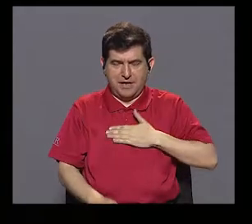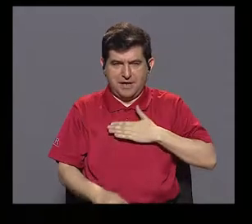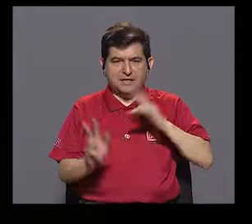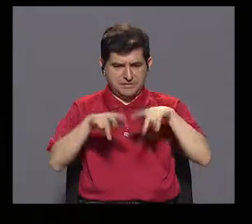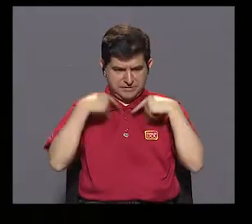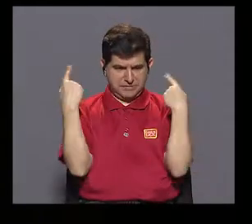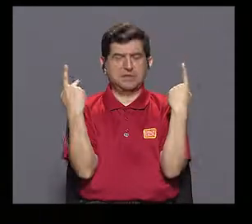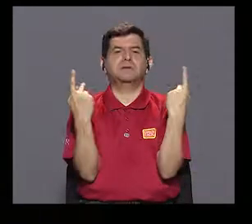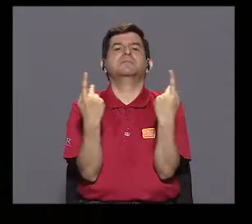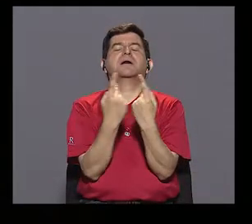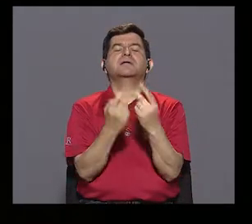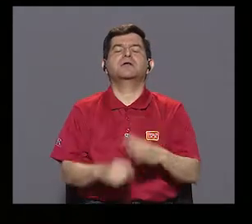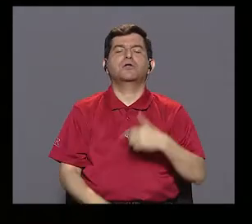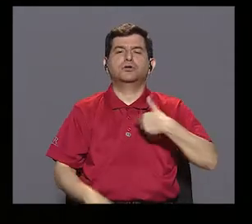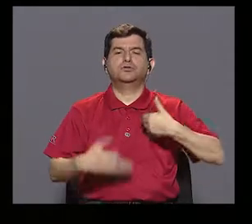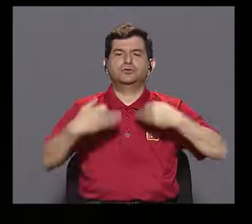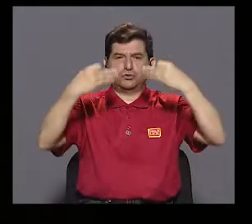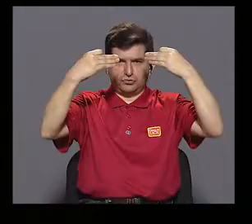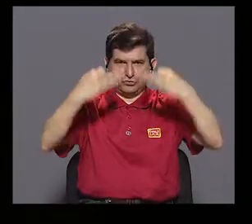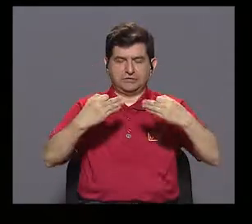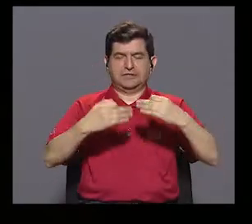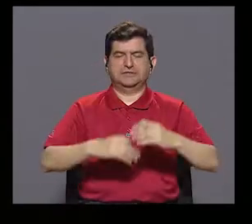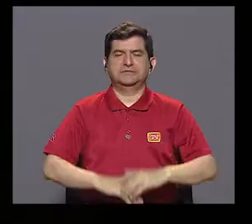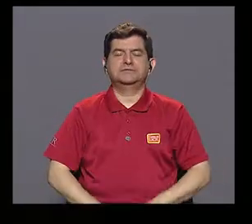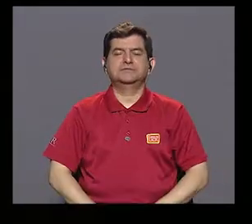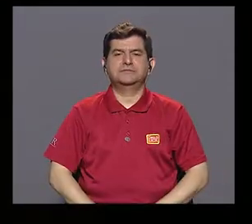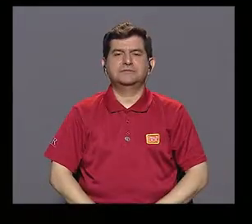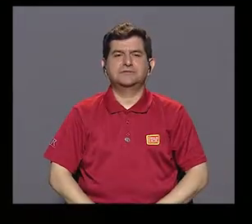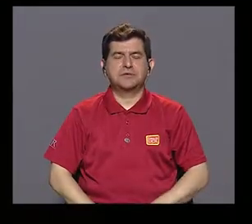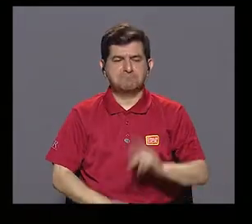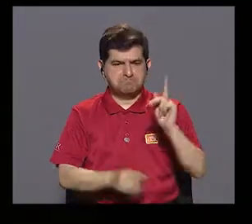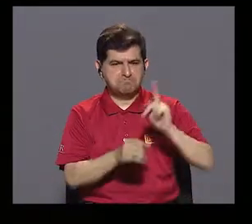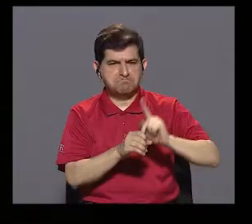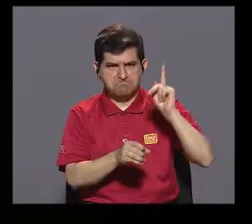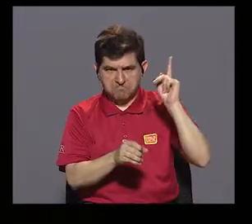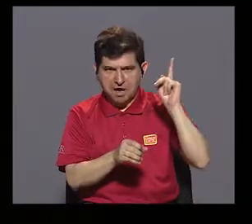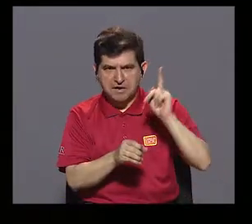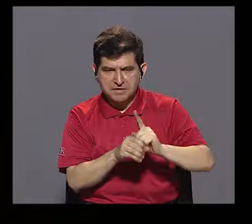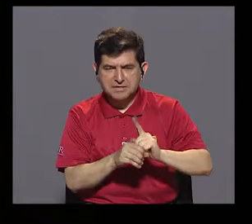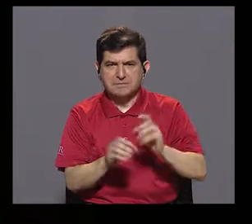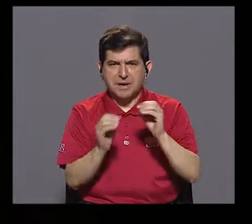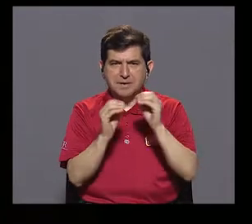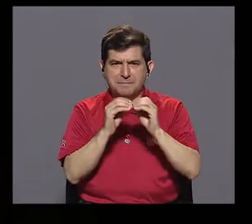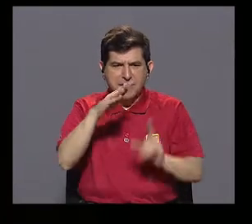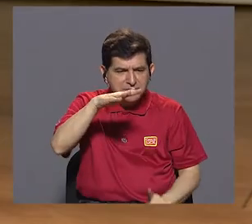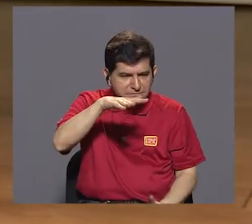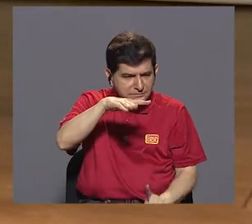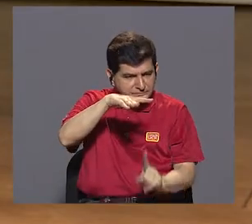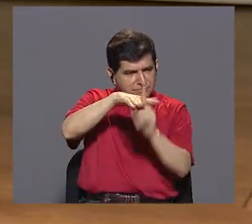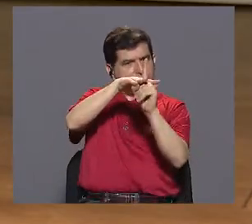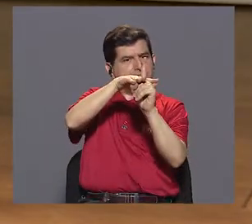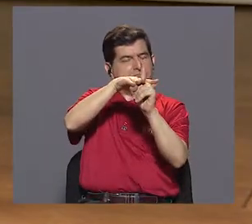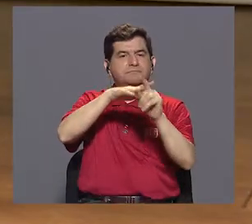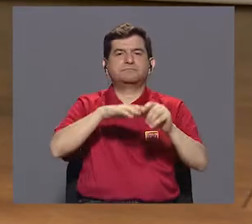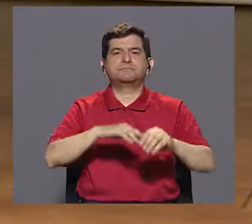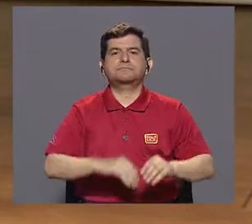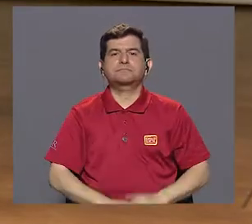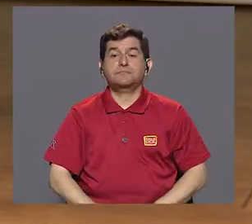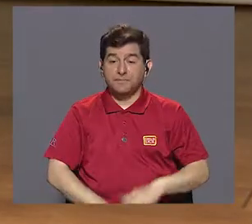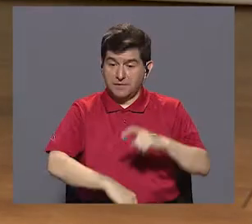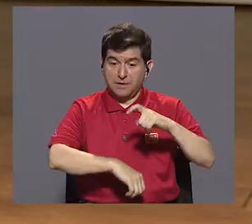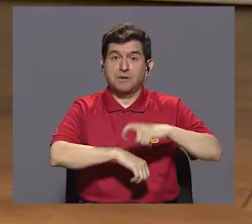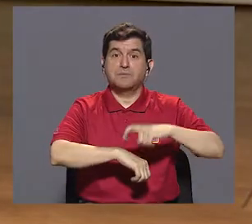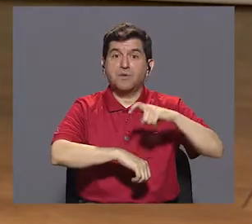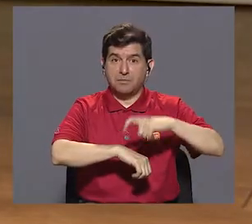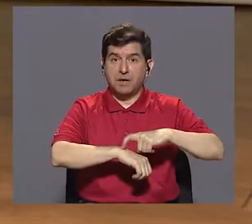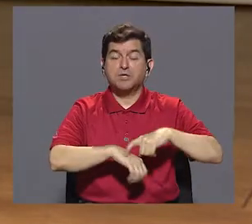partido, decidí tener una participación más visible. Era el momento en